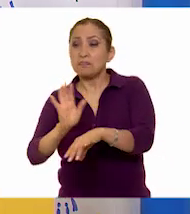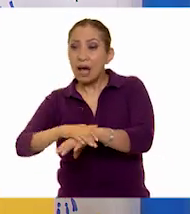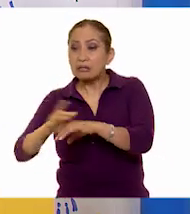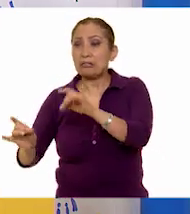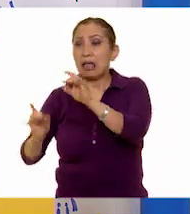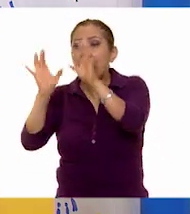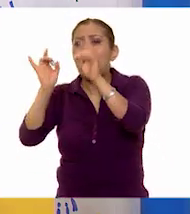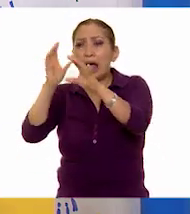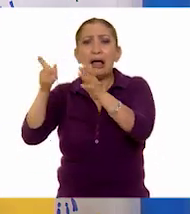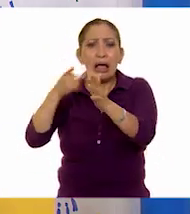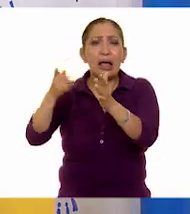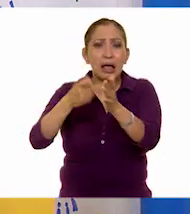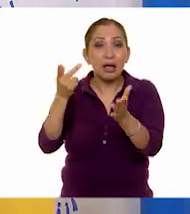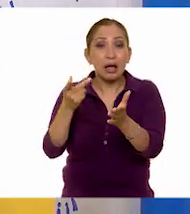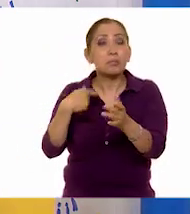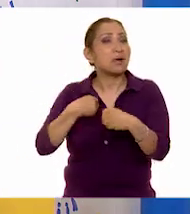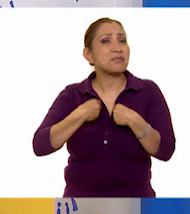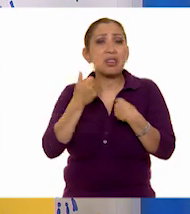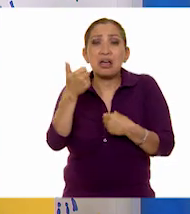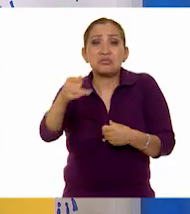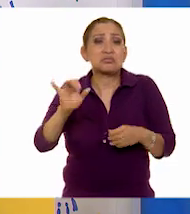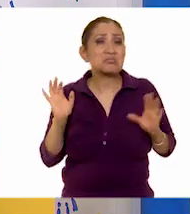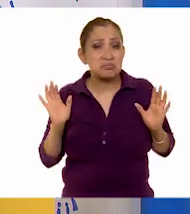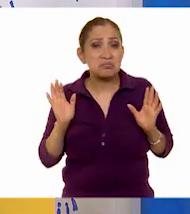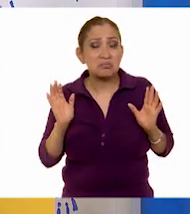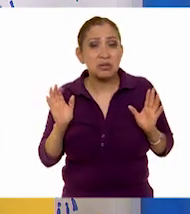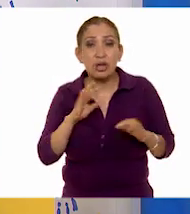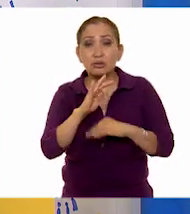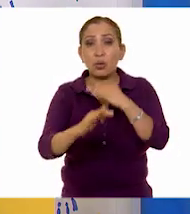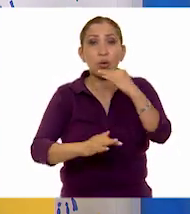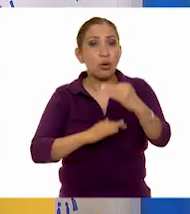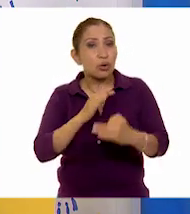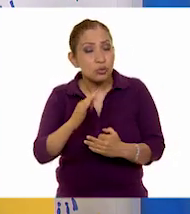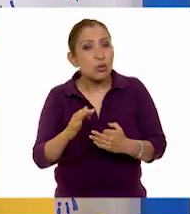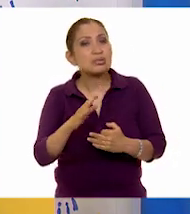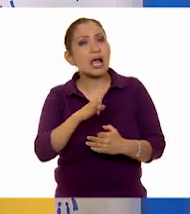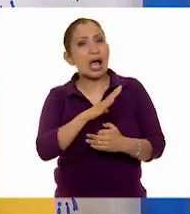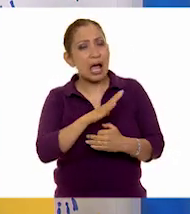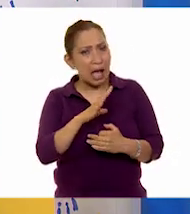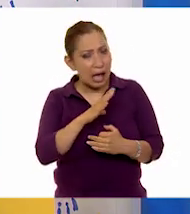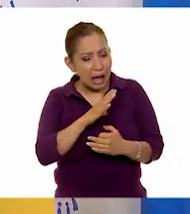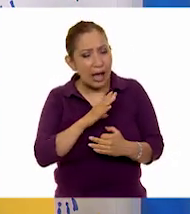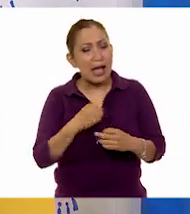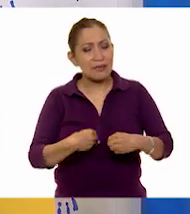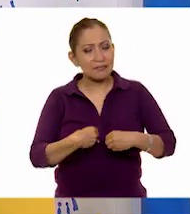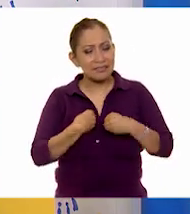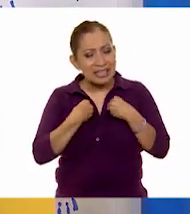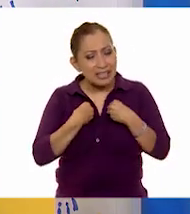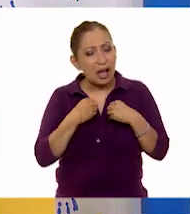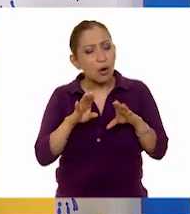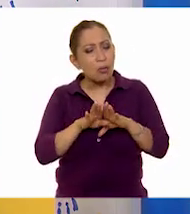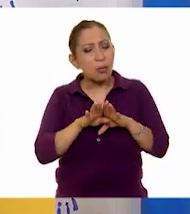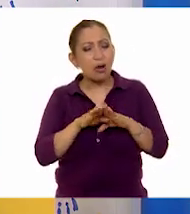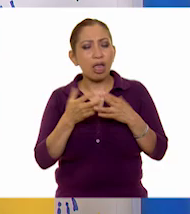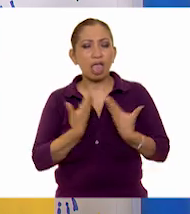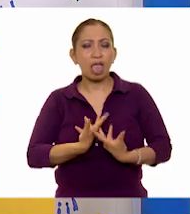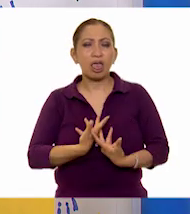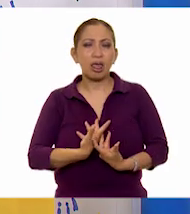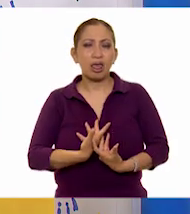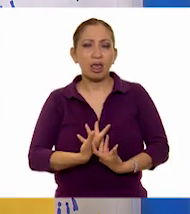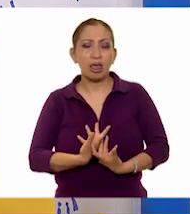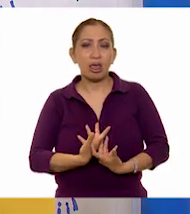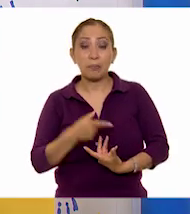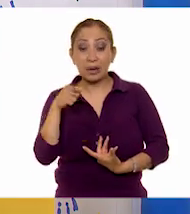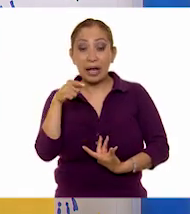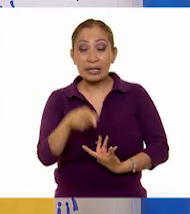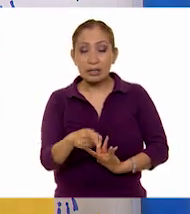también. Porque la vida es así. Todos tenemos momentos en que podemos sentirnos desanimados. Pero